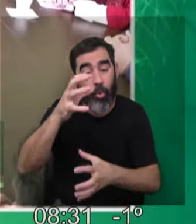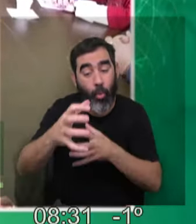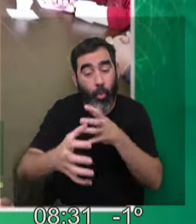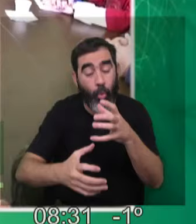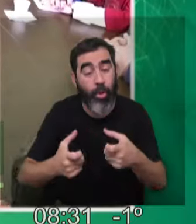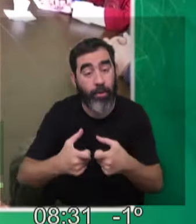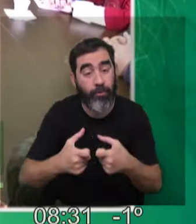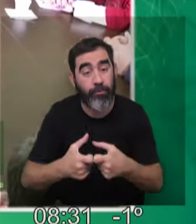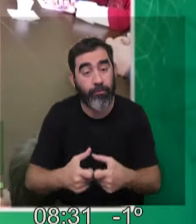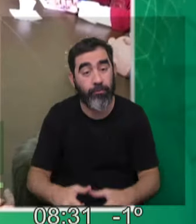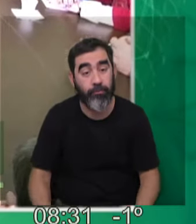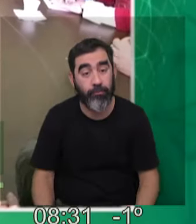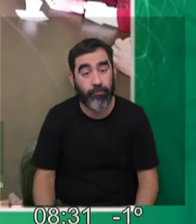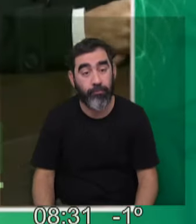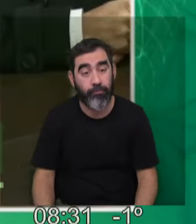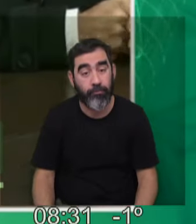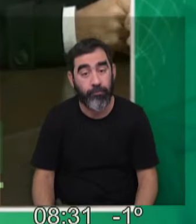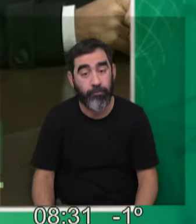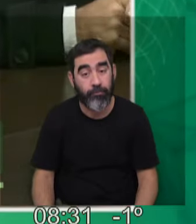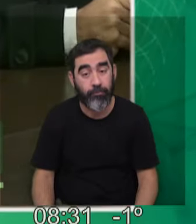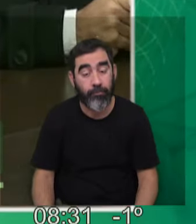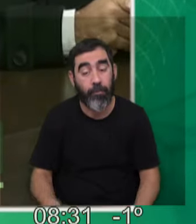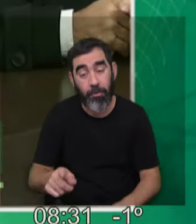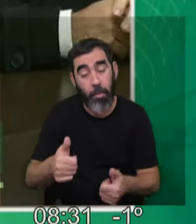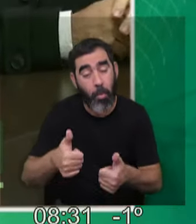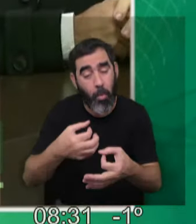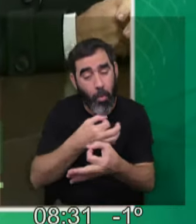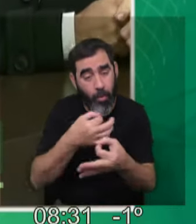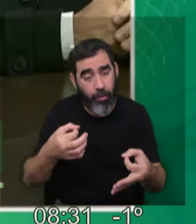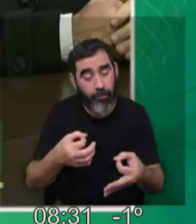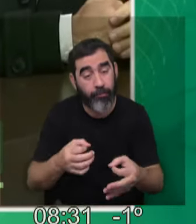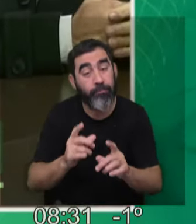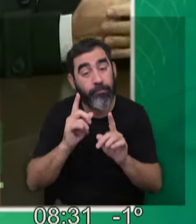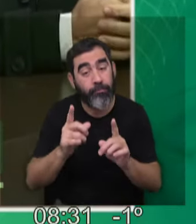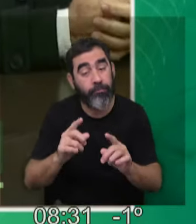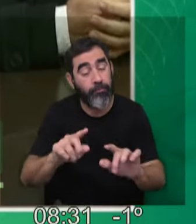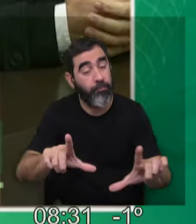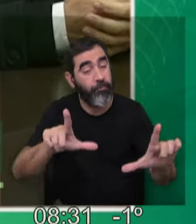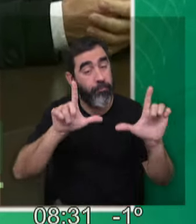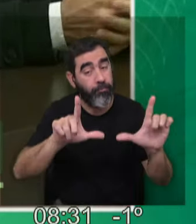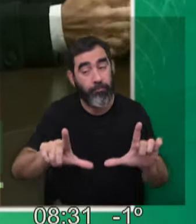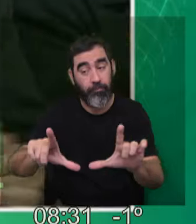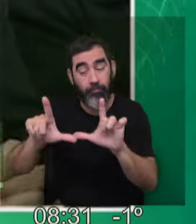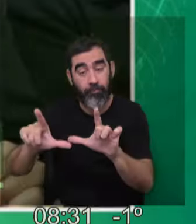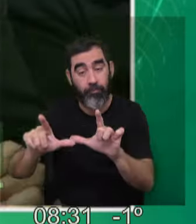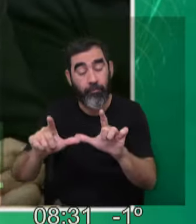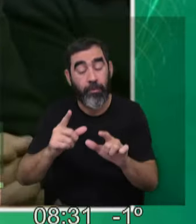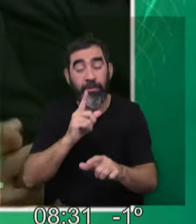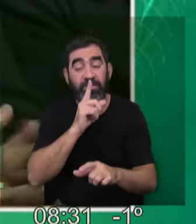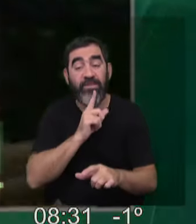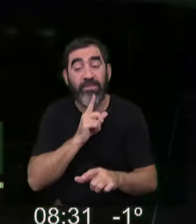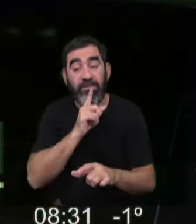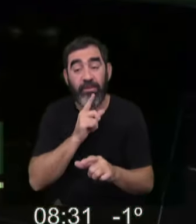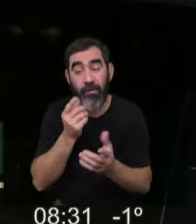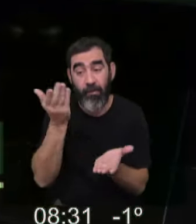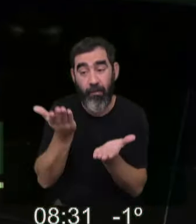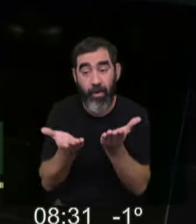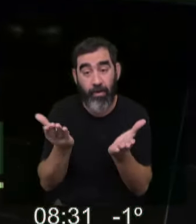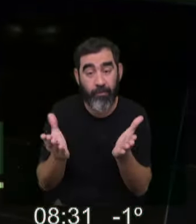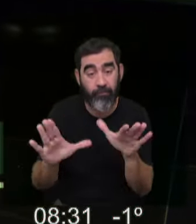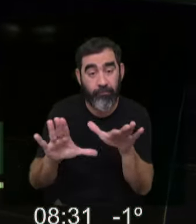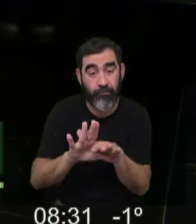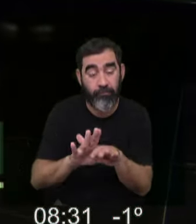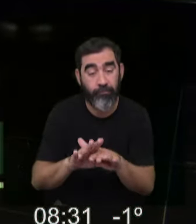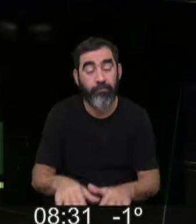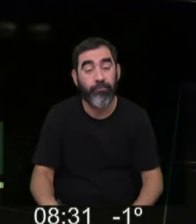coalición. Yo creo que eso está muy bien, y además su figura se equilibra también con la de Robert, otro